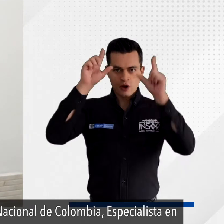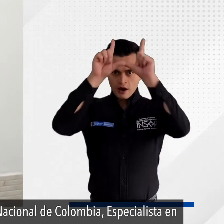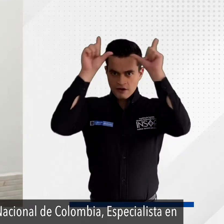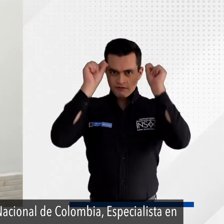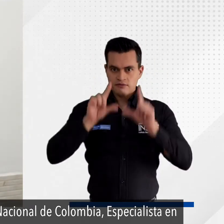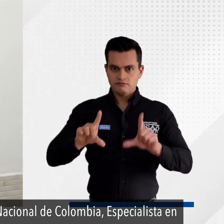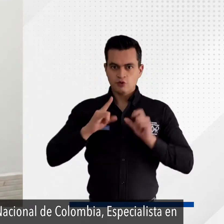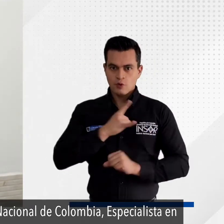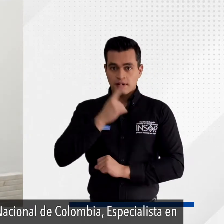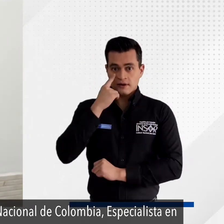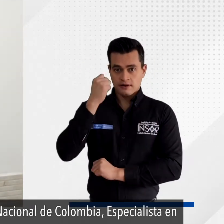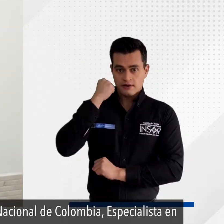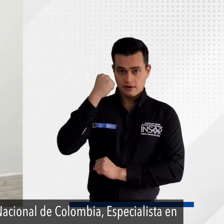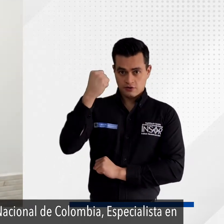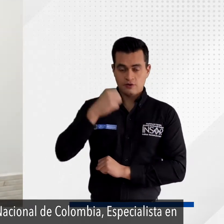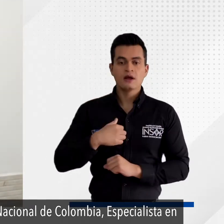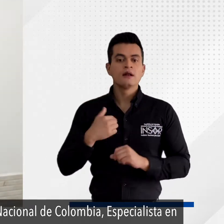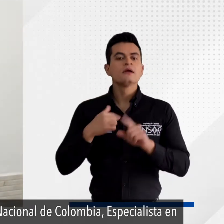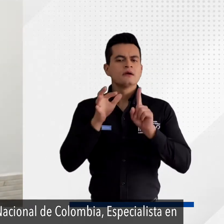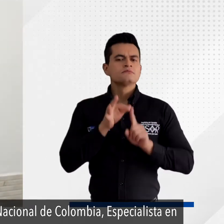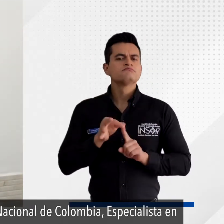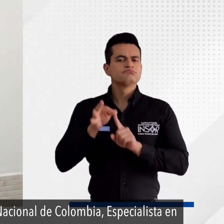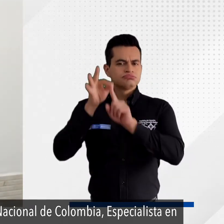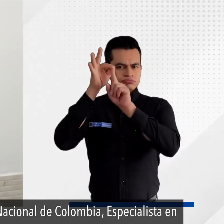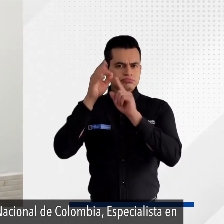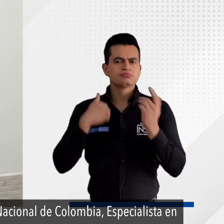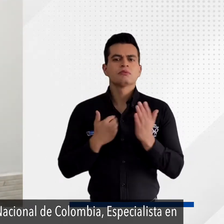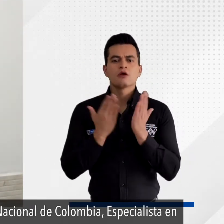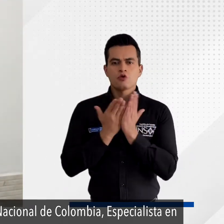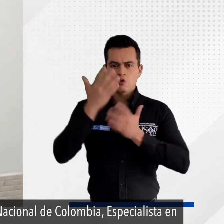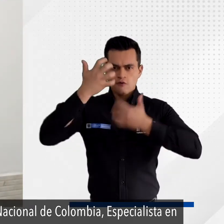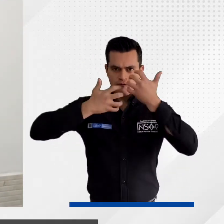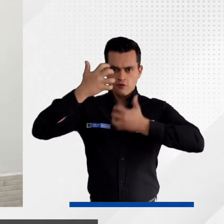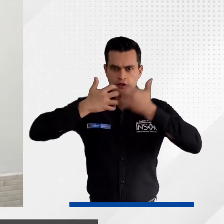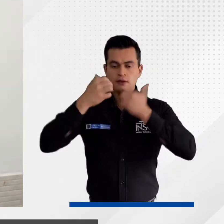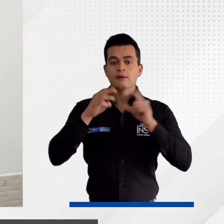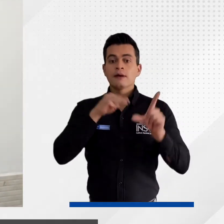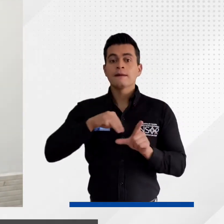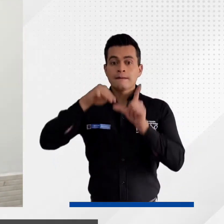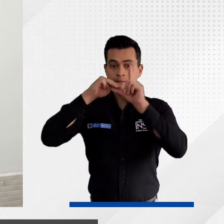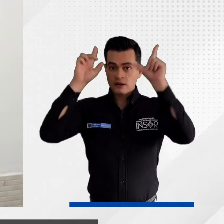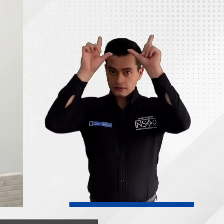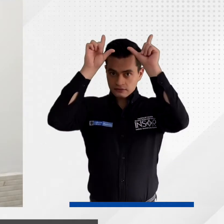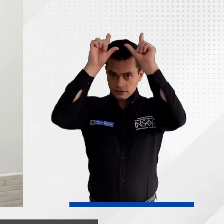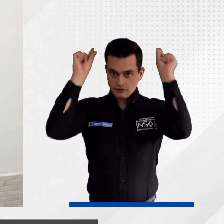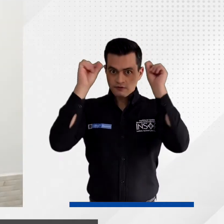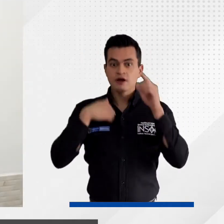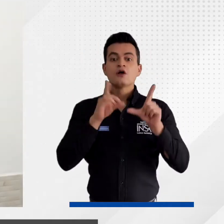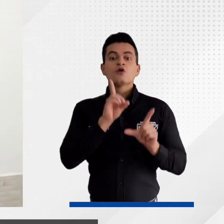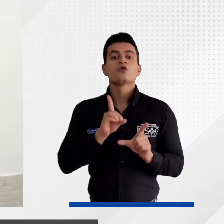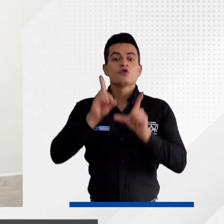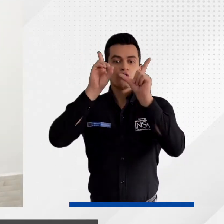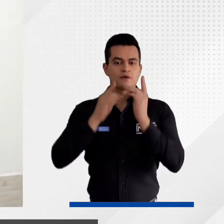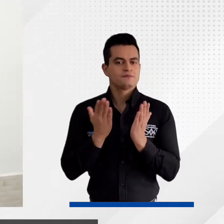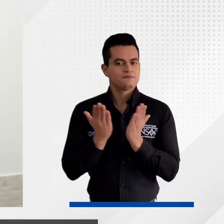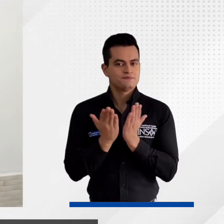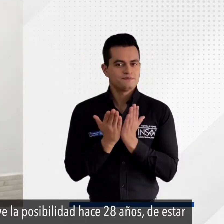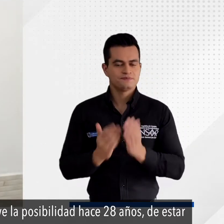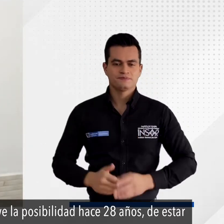enfermera de la Universidad Nacional de Colombia, especialista en educación evaluativa, magíster en enfermería y doctora en